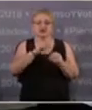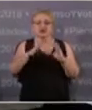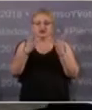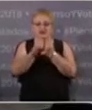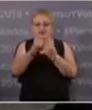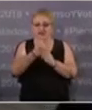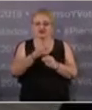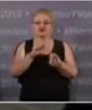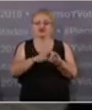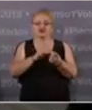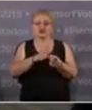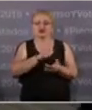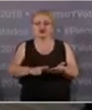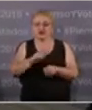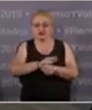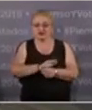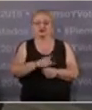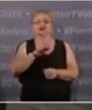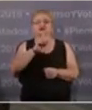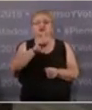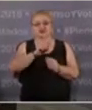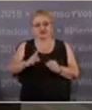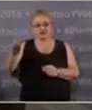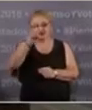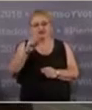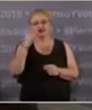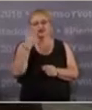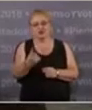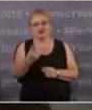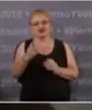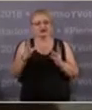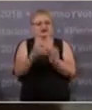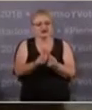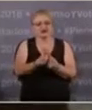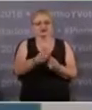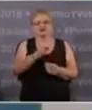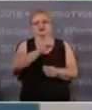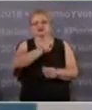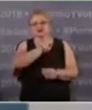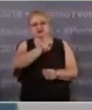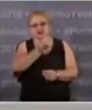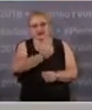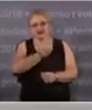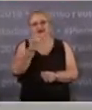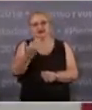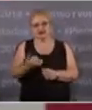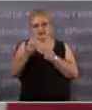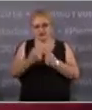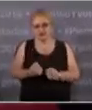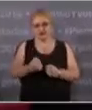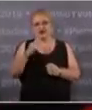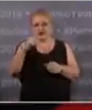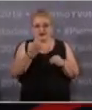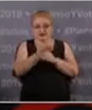logremos desarrollar una interacción sana y segura. Al Estado, sin duda,